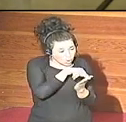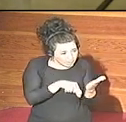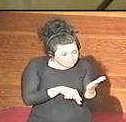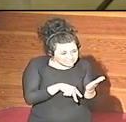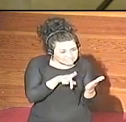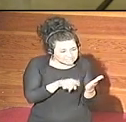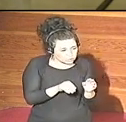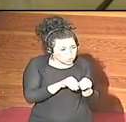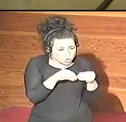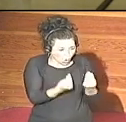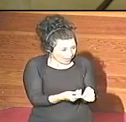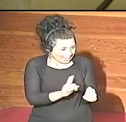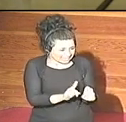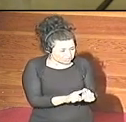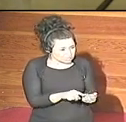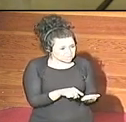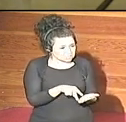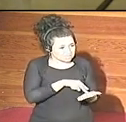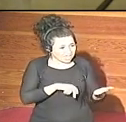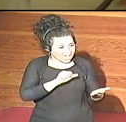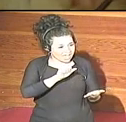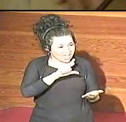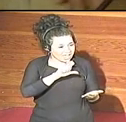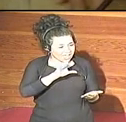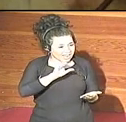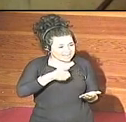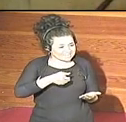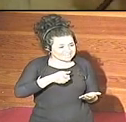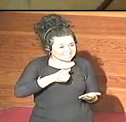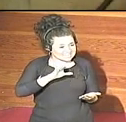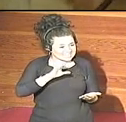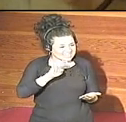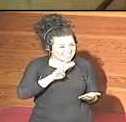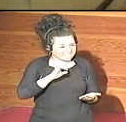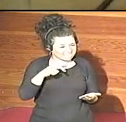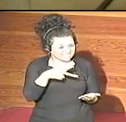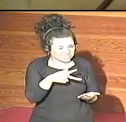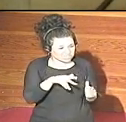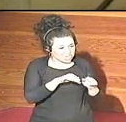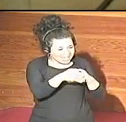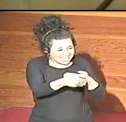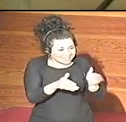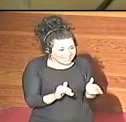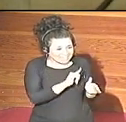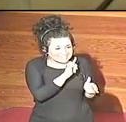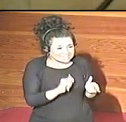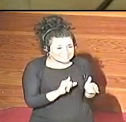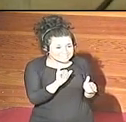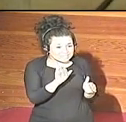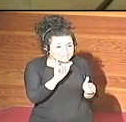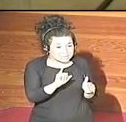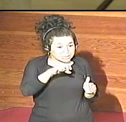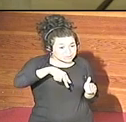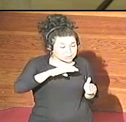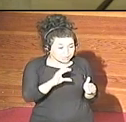es una novela, de Svetlana Alexievich, Las cajas de zinc. Ahí es donde volvían los cadáveres de los